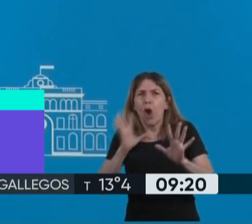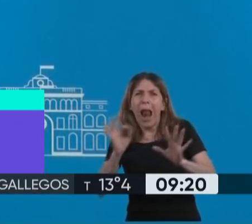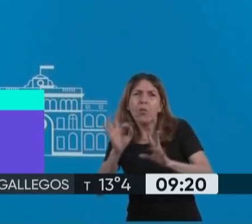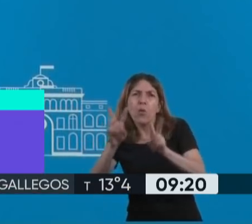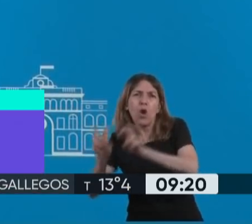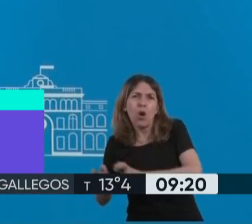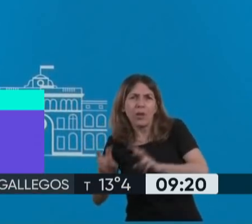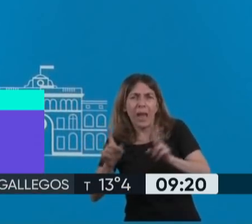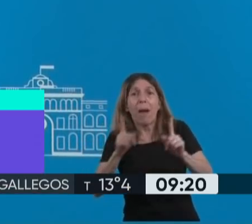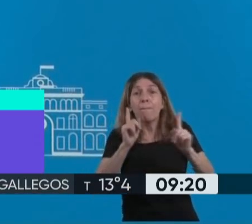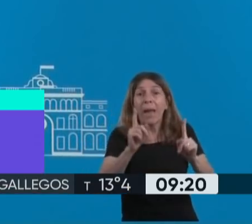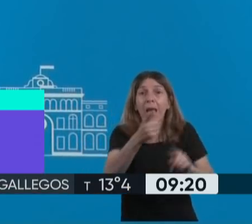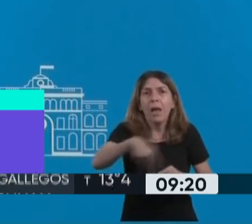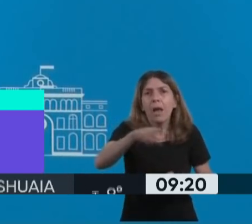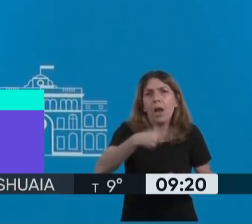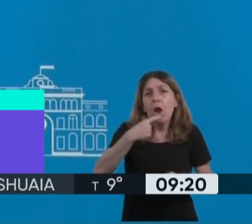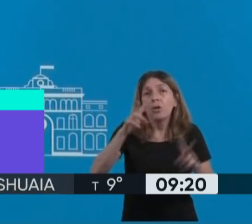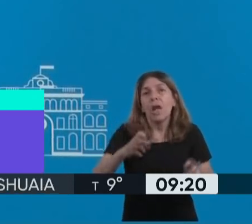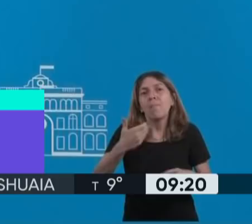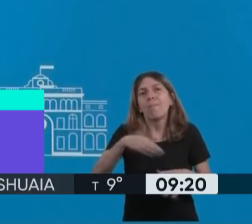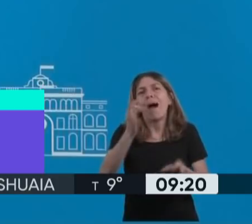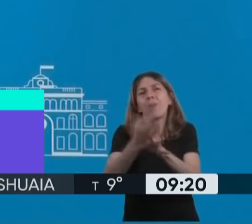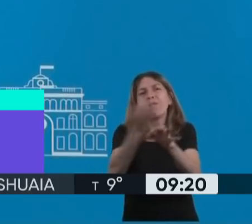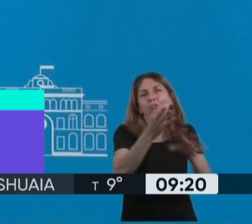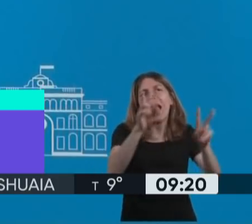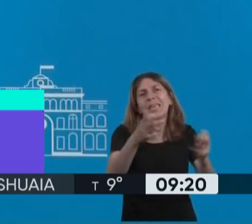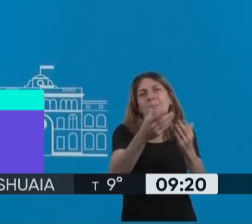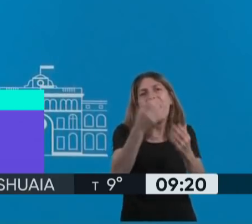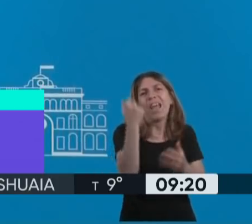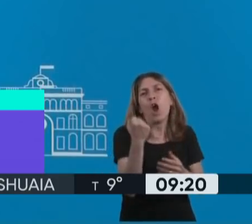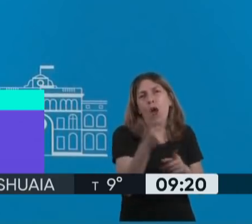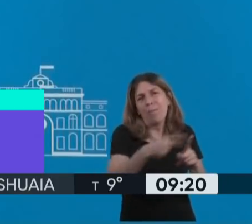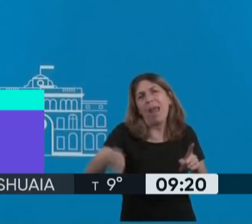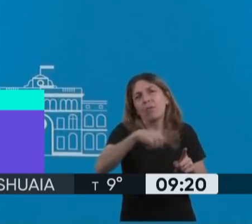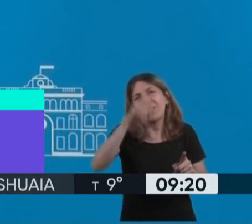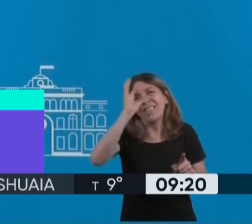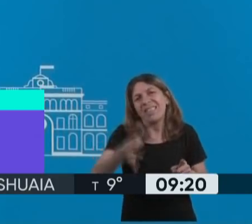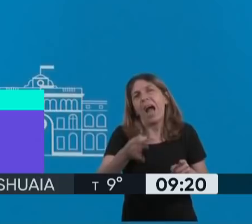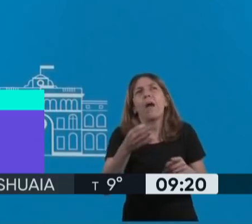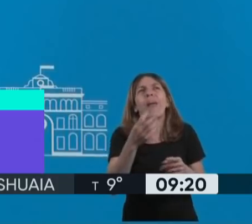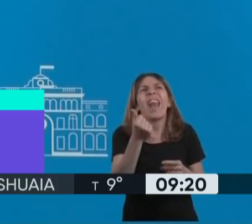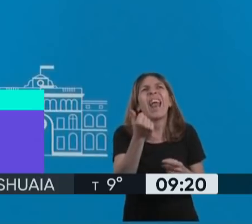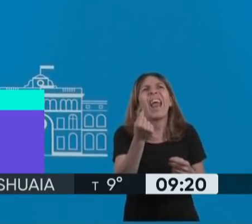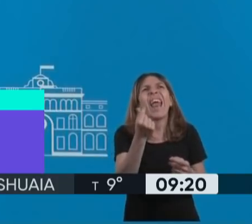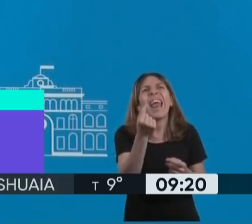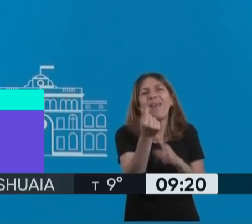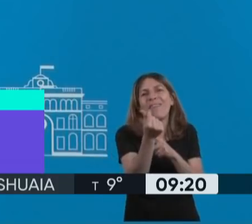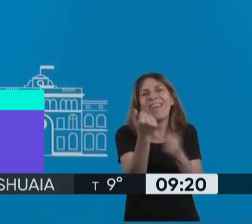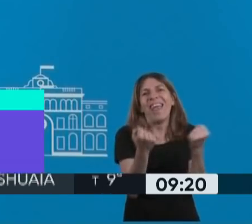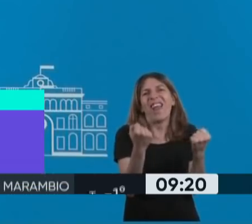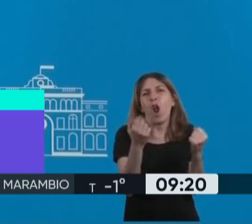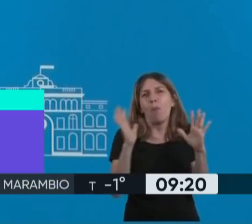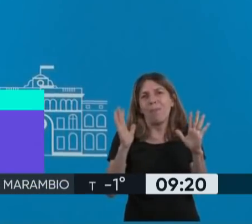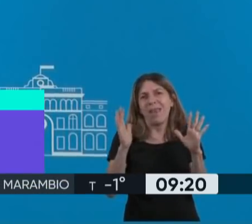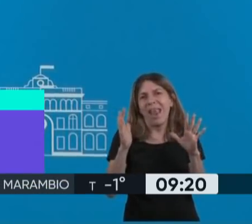y esta definición que los más expertos en economía sabrán que tienen que ver, estamos hablando de números, digamos, ¿no? De números de déficit, de cifras